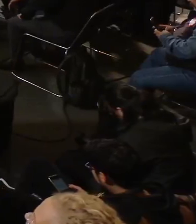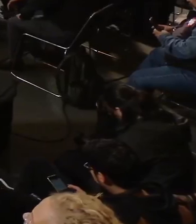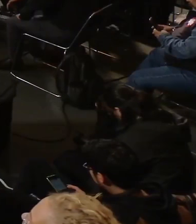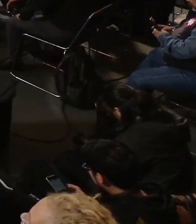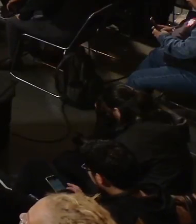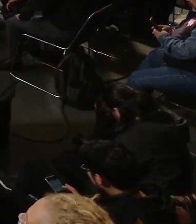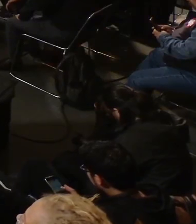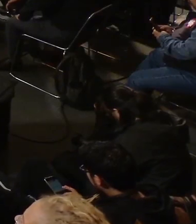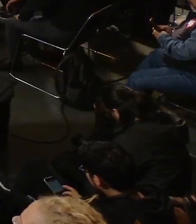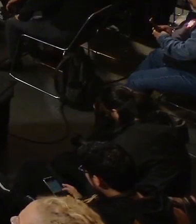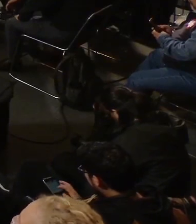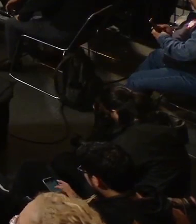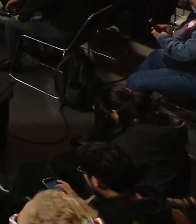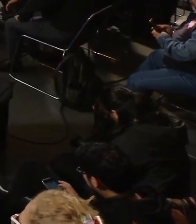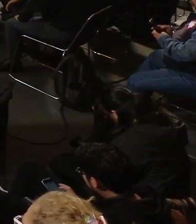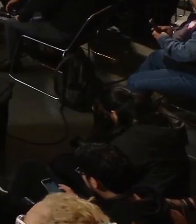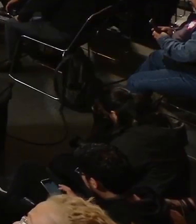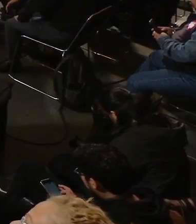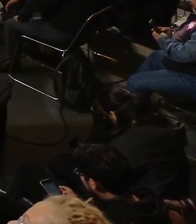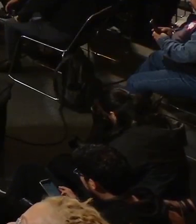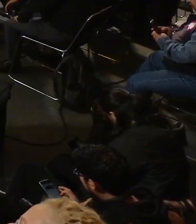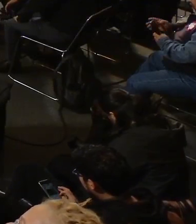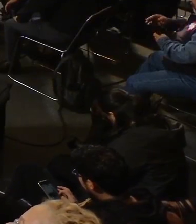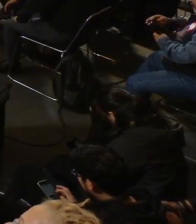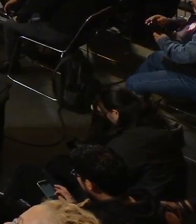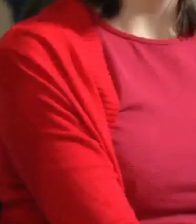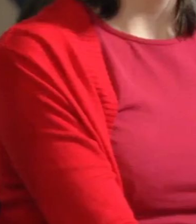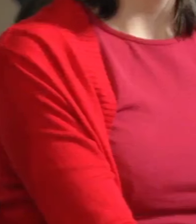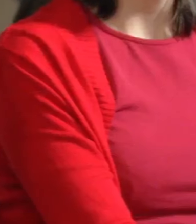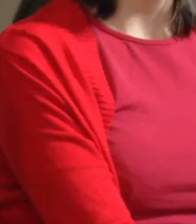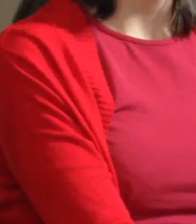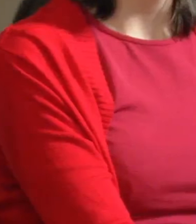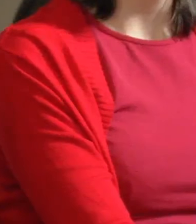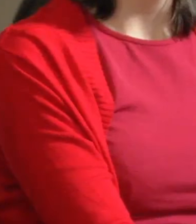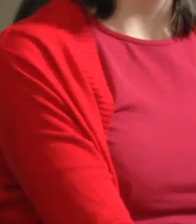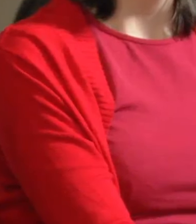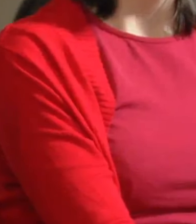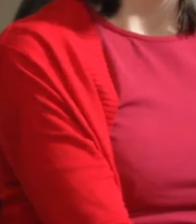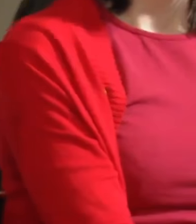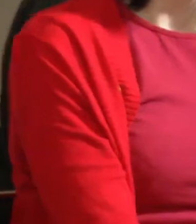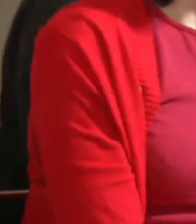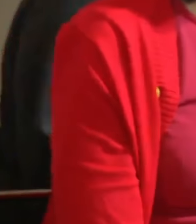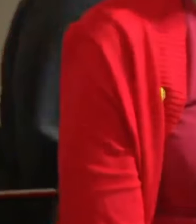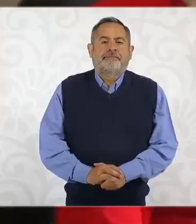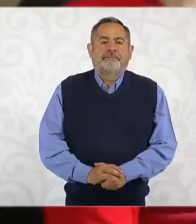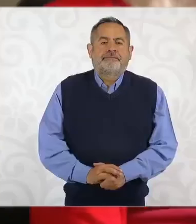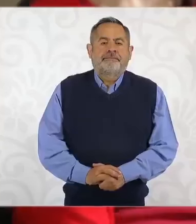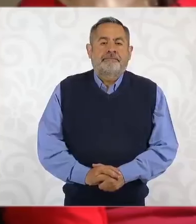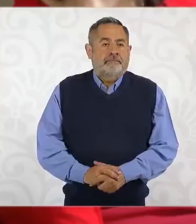socios de la derecha diario manda a matar a su pareja, pues quienes ya hemos sido agredidos